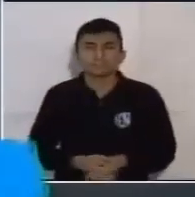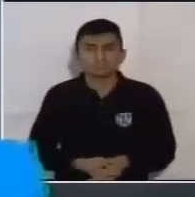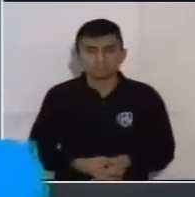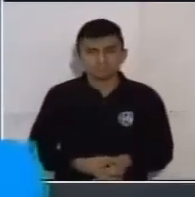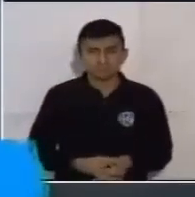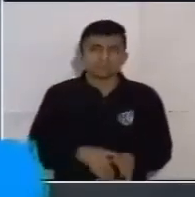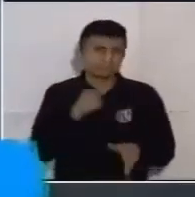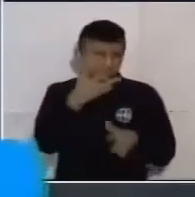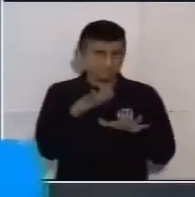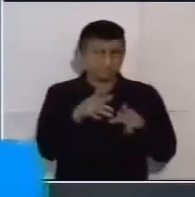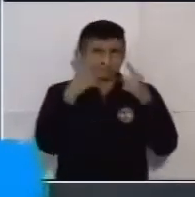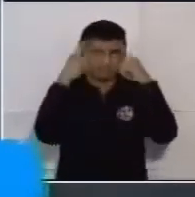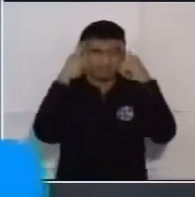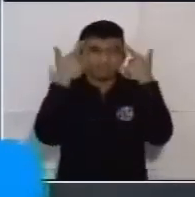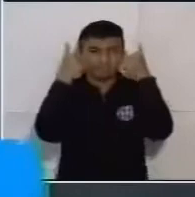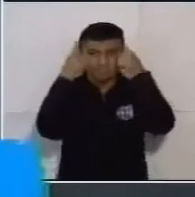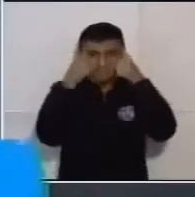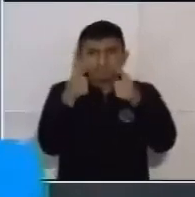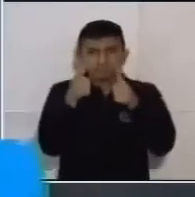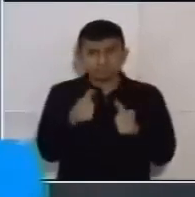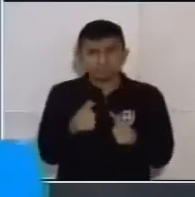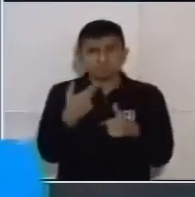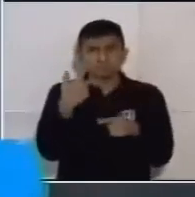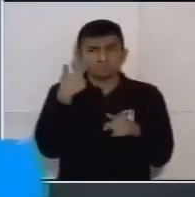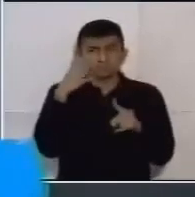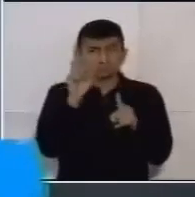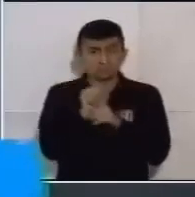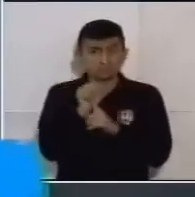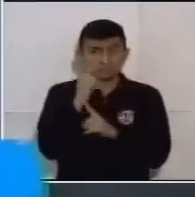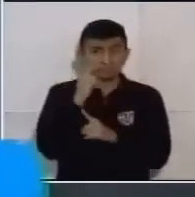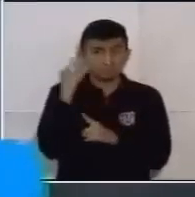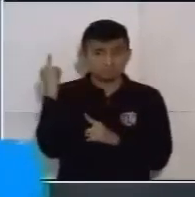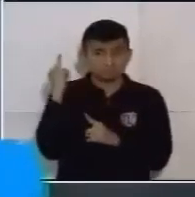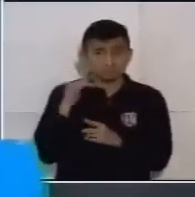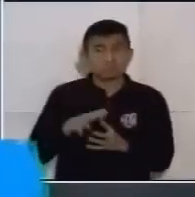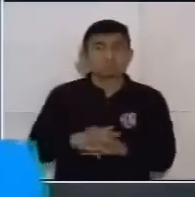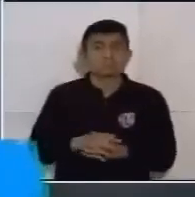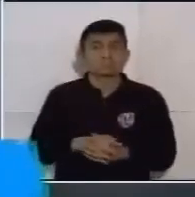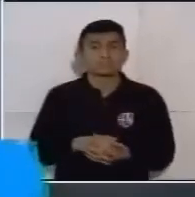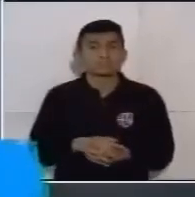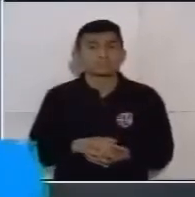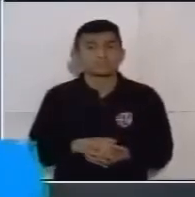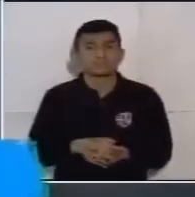Analicemos qué hacemos. Si tuviéramos una figura como la siguiente que voy a construir,